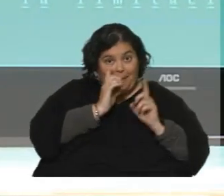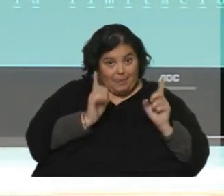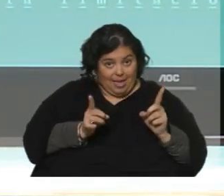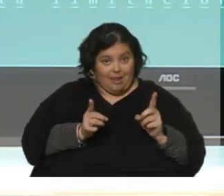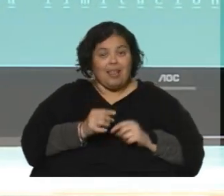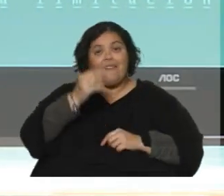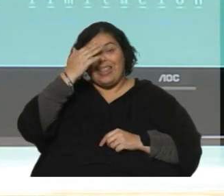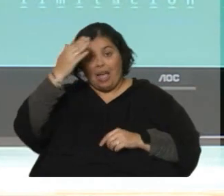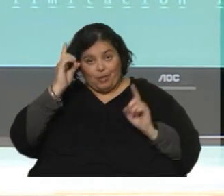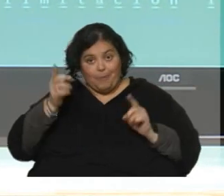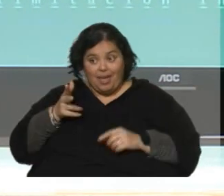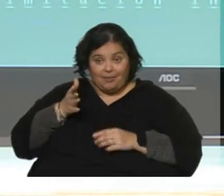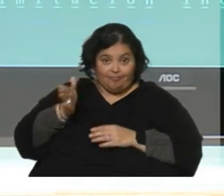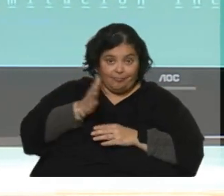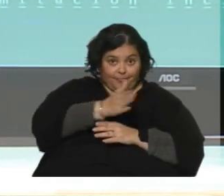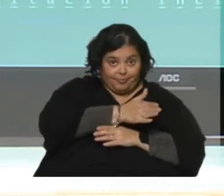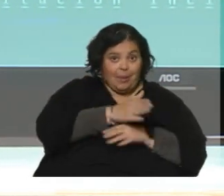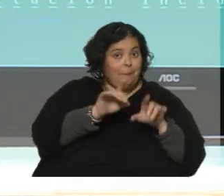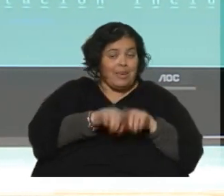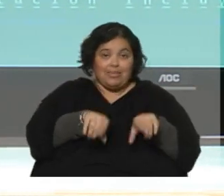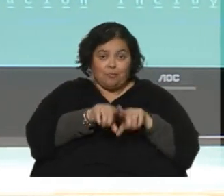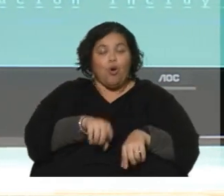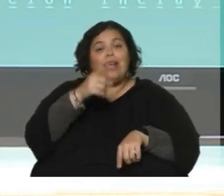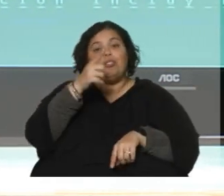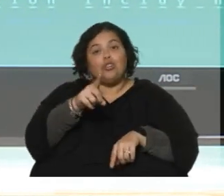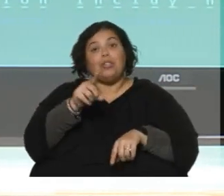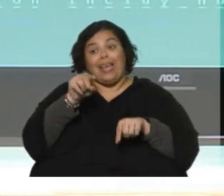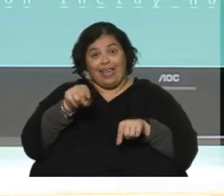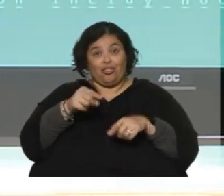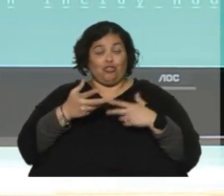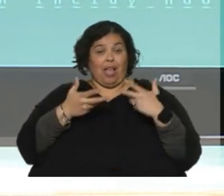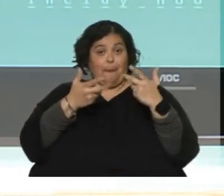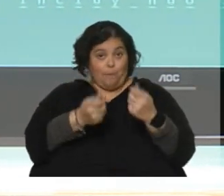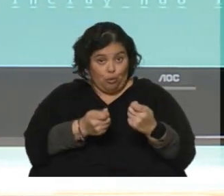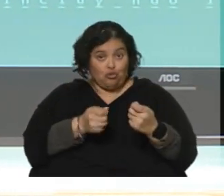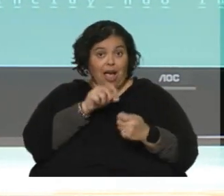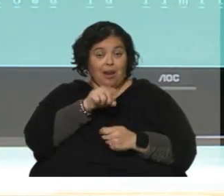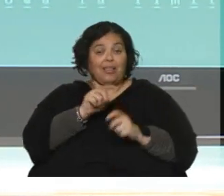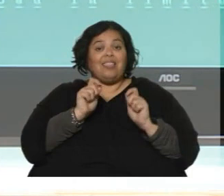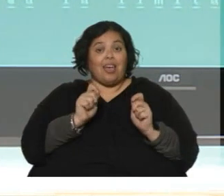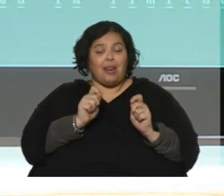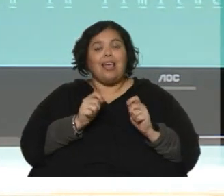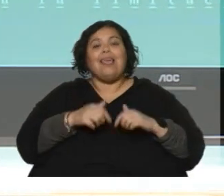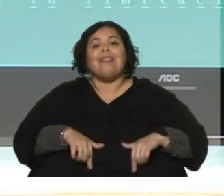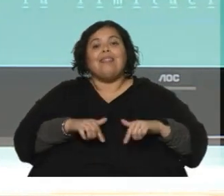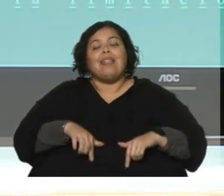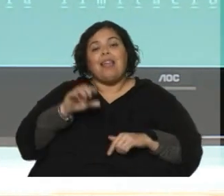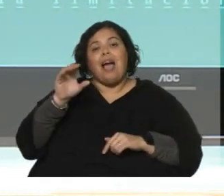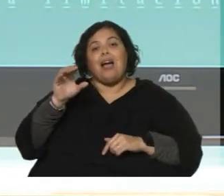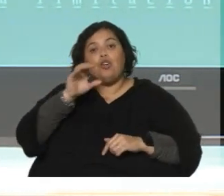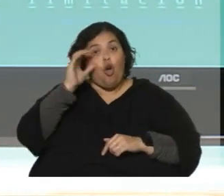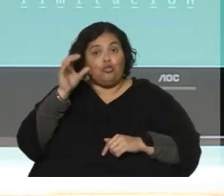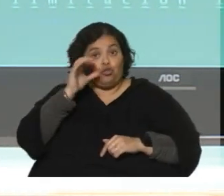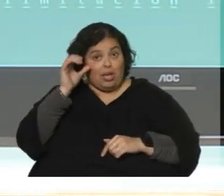porque no hay que olvidar que los sectores que vos nombraste que están a favor de los cambios son sectores que apoyan a la intendenta de Montevideo